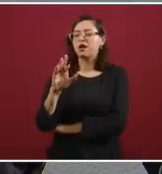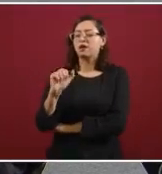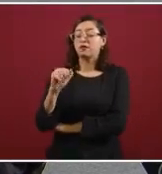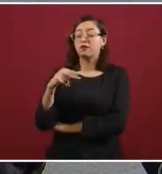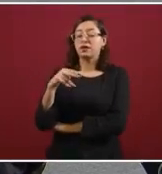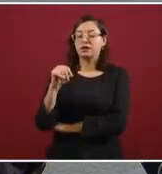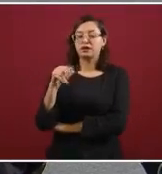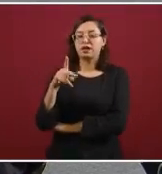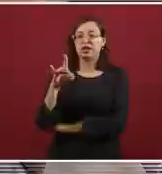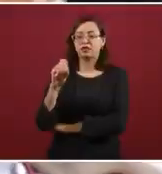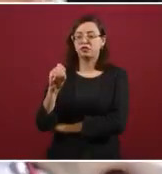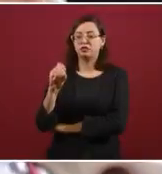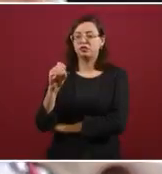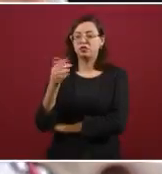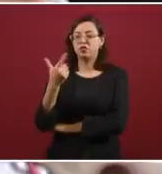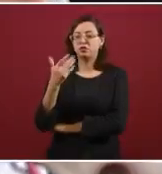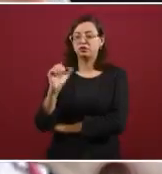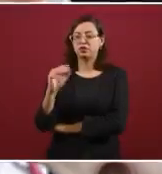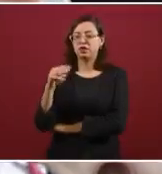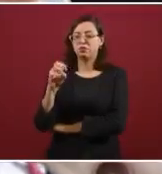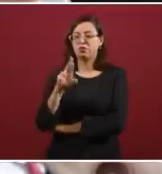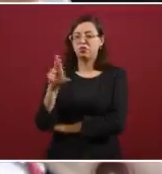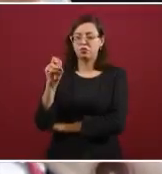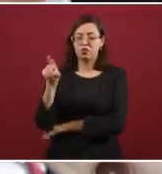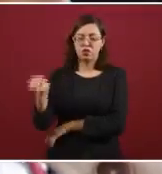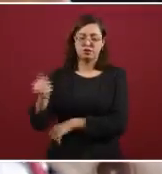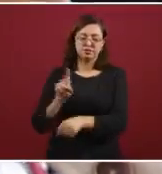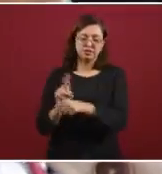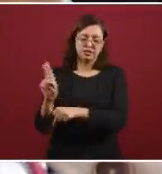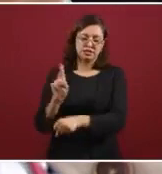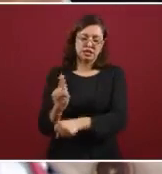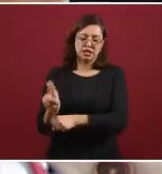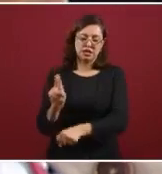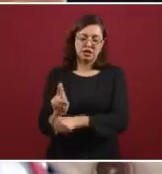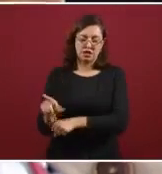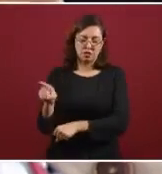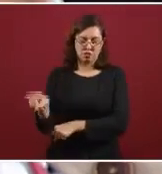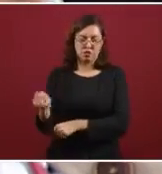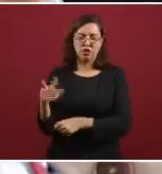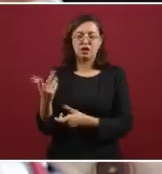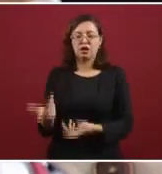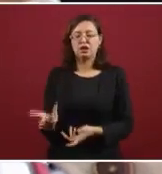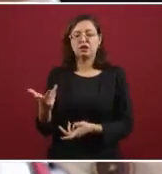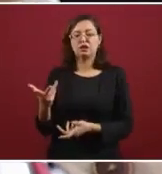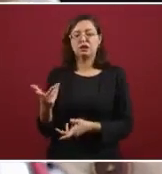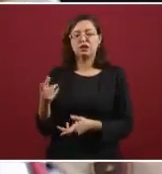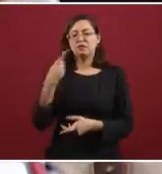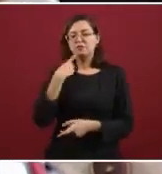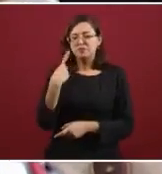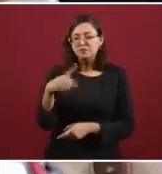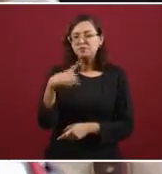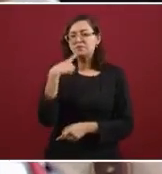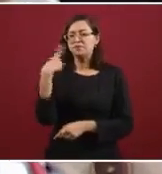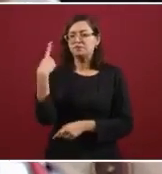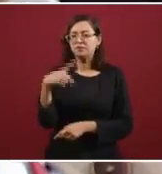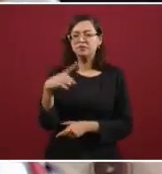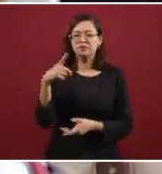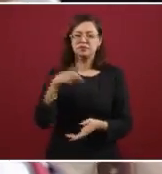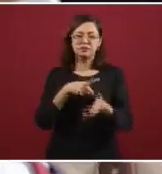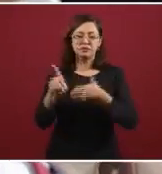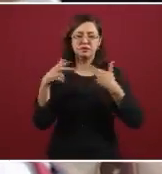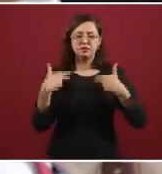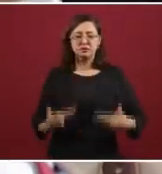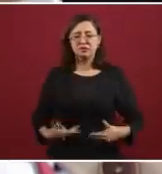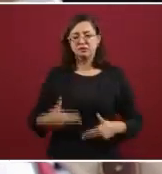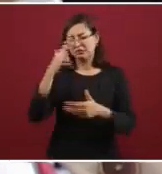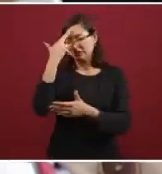Chamorro de Nicaragua, que bueno, tienen ellos un buen tiempo denunciando una crisis grave de derechos